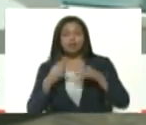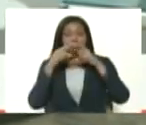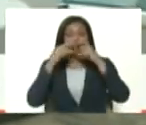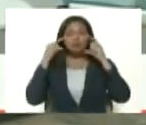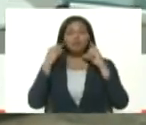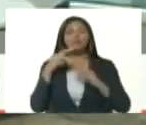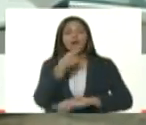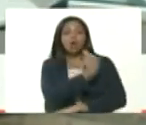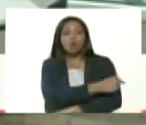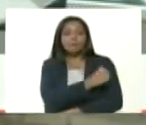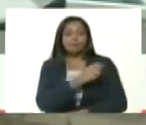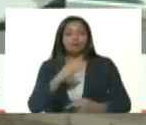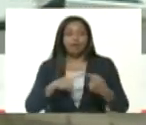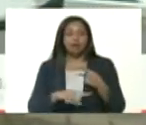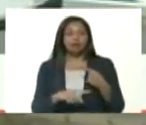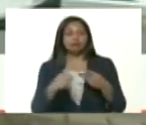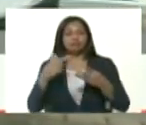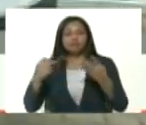los hospitales.